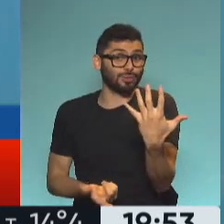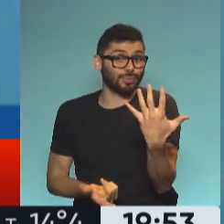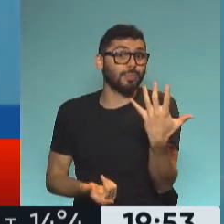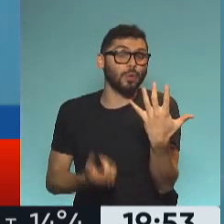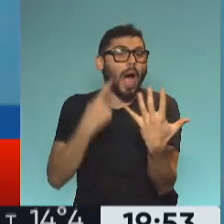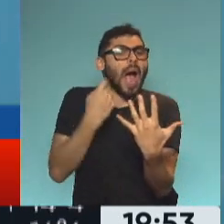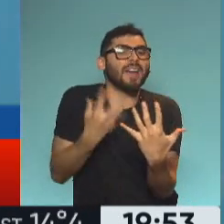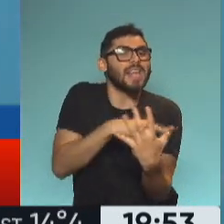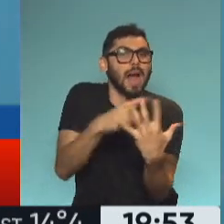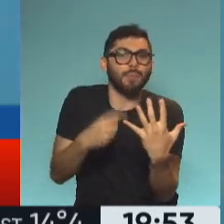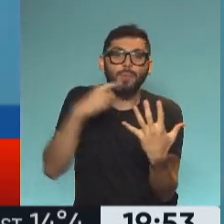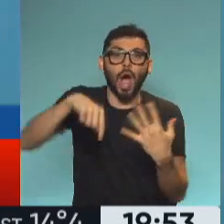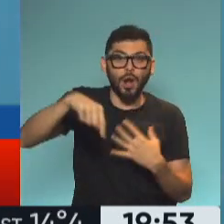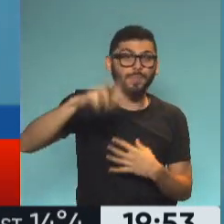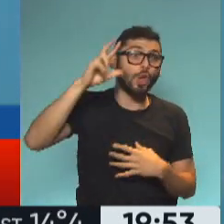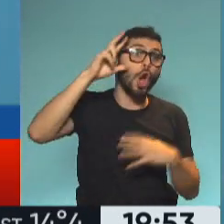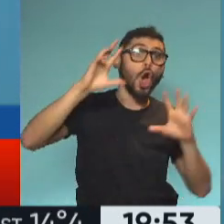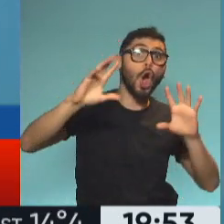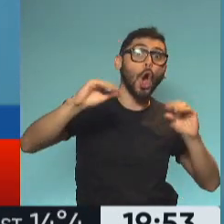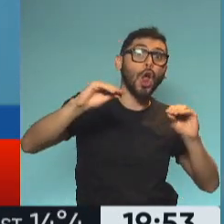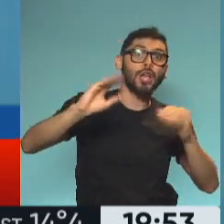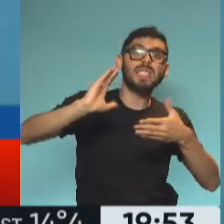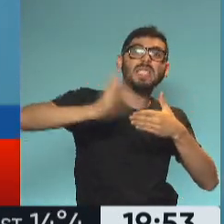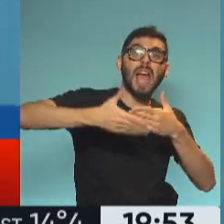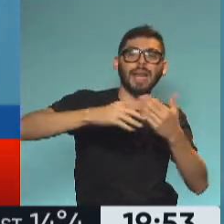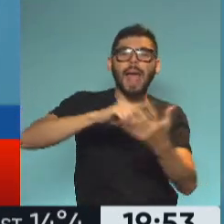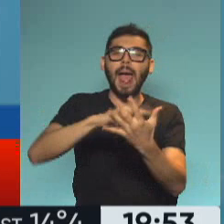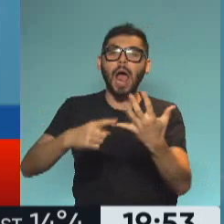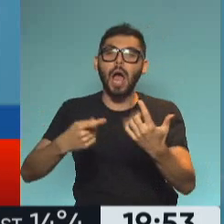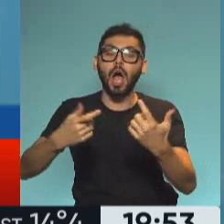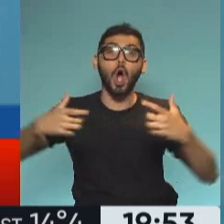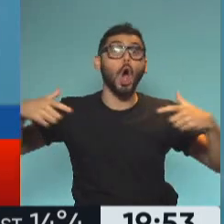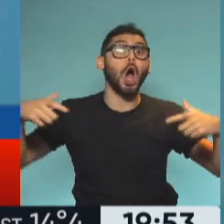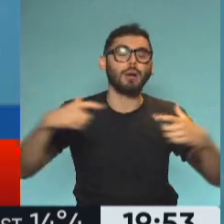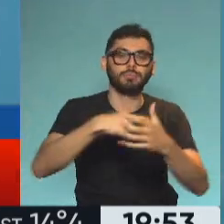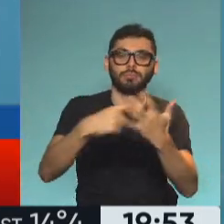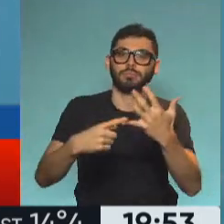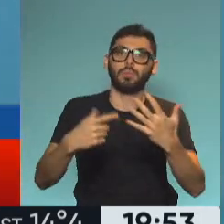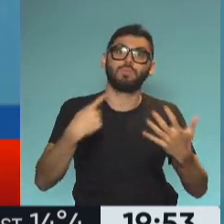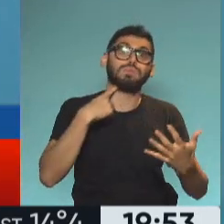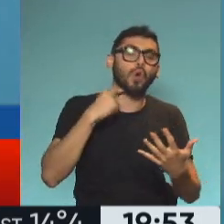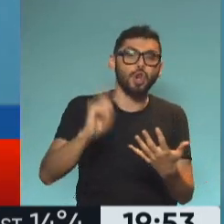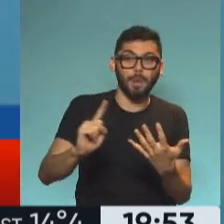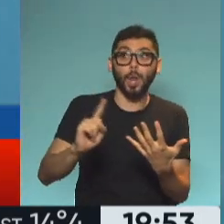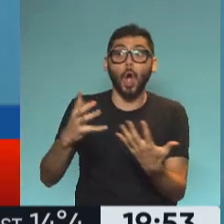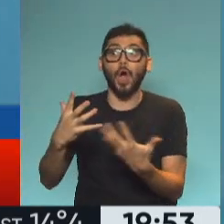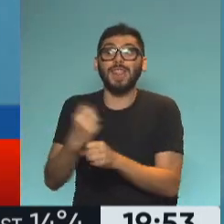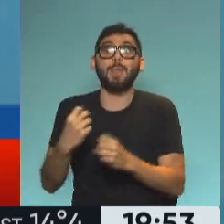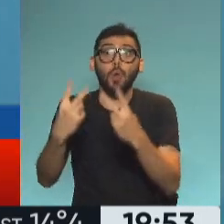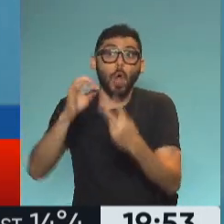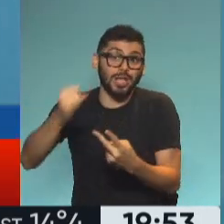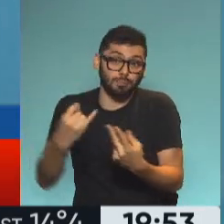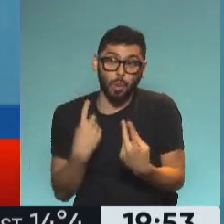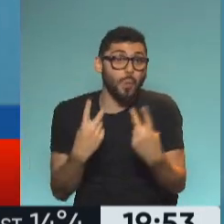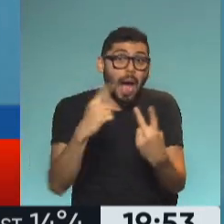del cierre a partir de las 8 de la noche, no afectan tanto a estos sectores, sí el tema del transporte público, porque la gente hace changa y se mueve en transporte